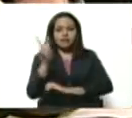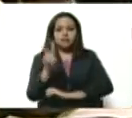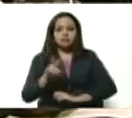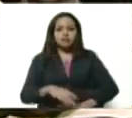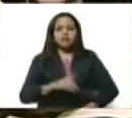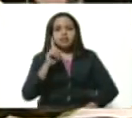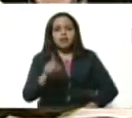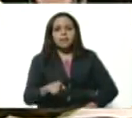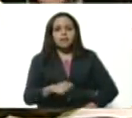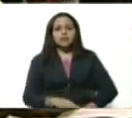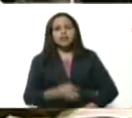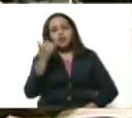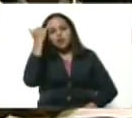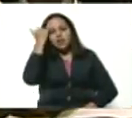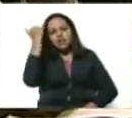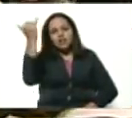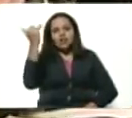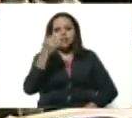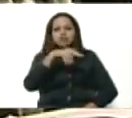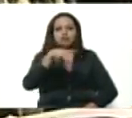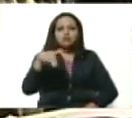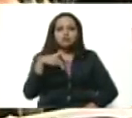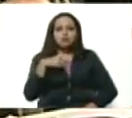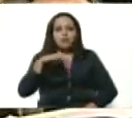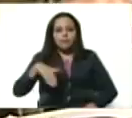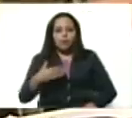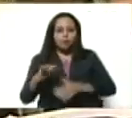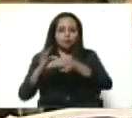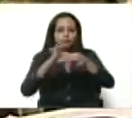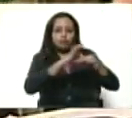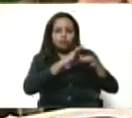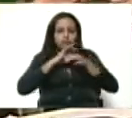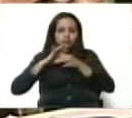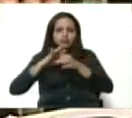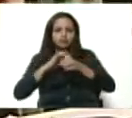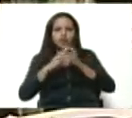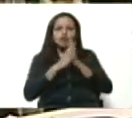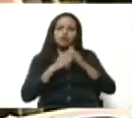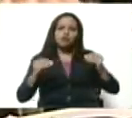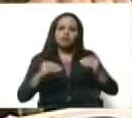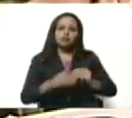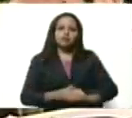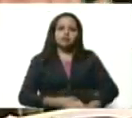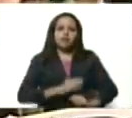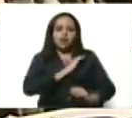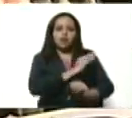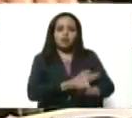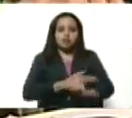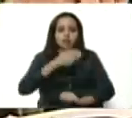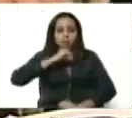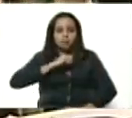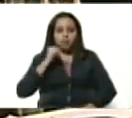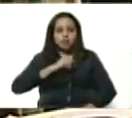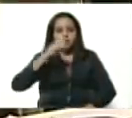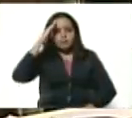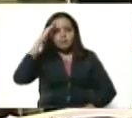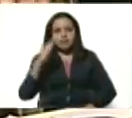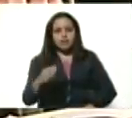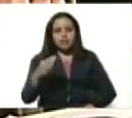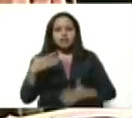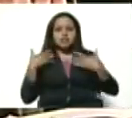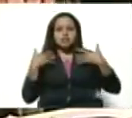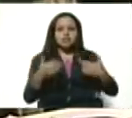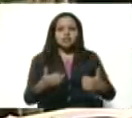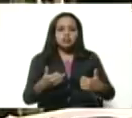con la idea de que nosotros podamos articular todas las fuerzas policías la fuerza militar la fuerza de salud